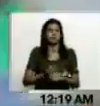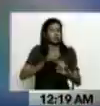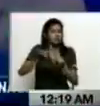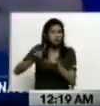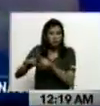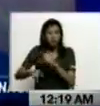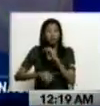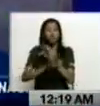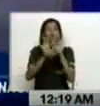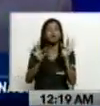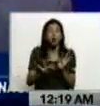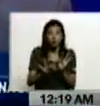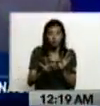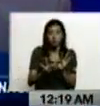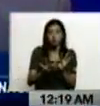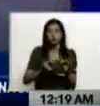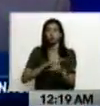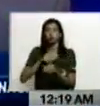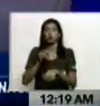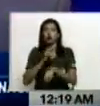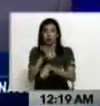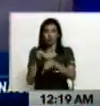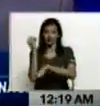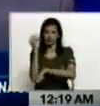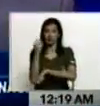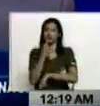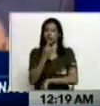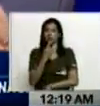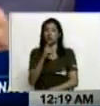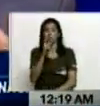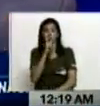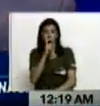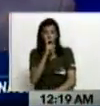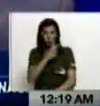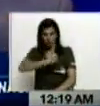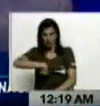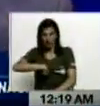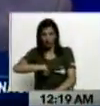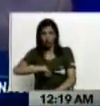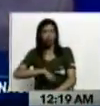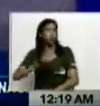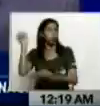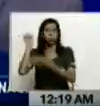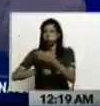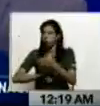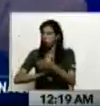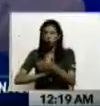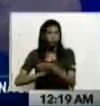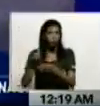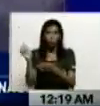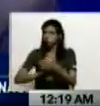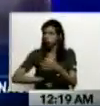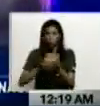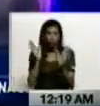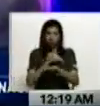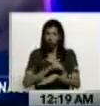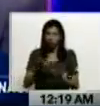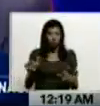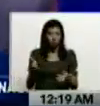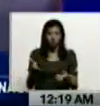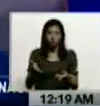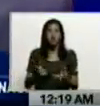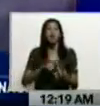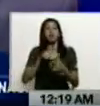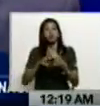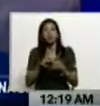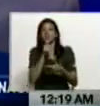distintos planos nosotros como asamblea nacional declaramos que Nicolás Maduro abandonó el cargo lo que corresponde constitucionalmente